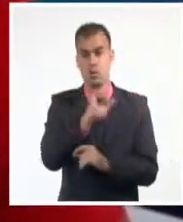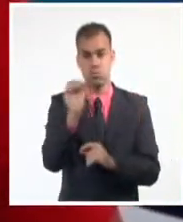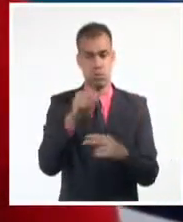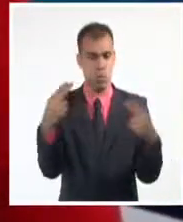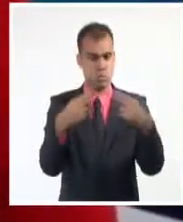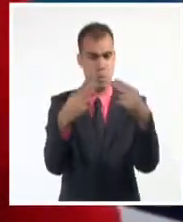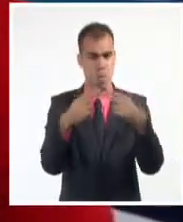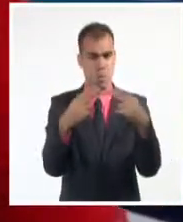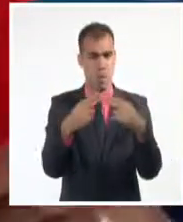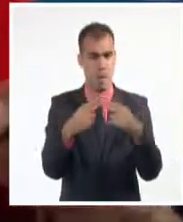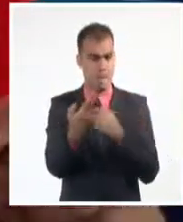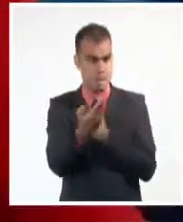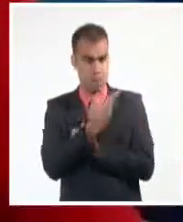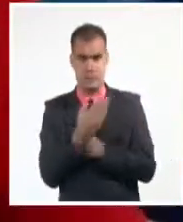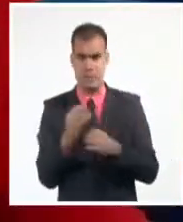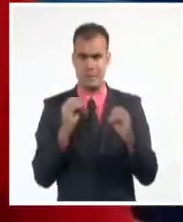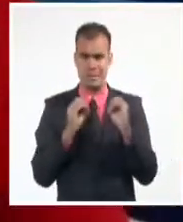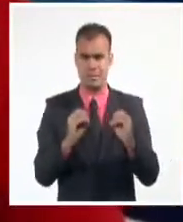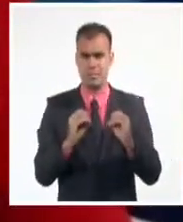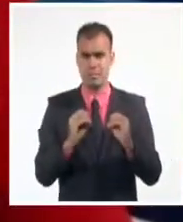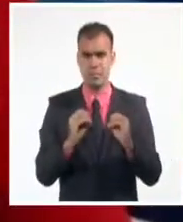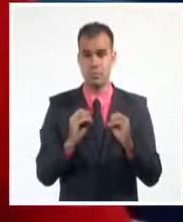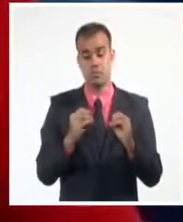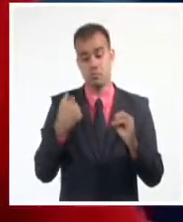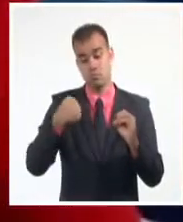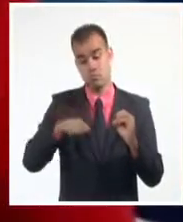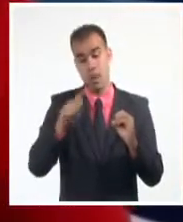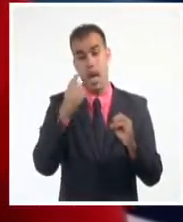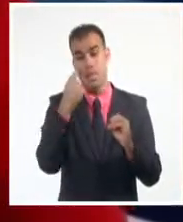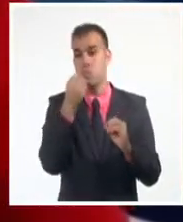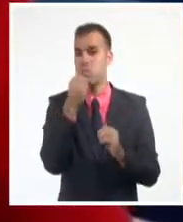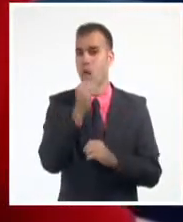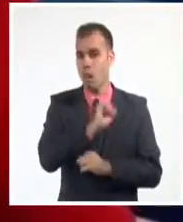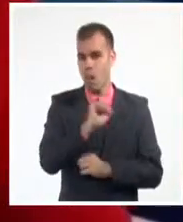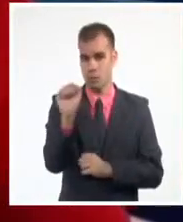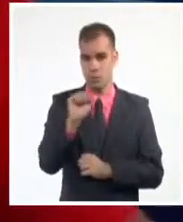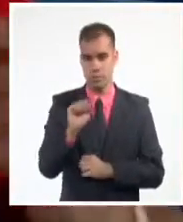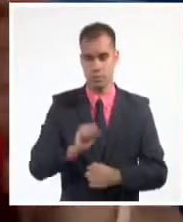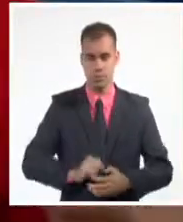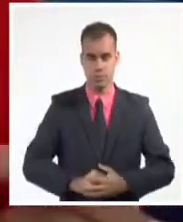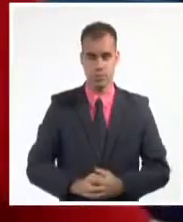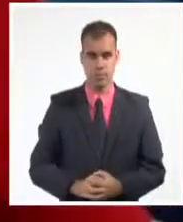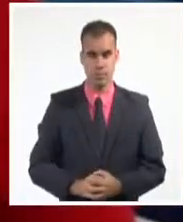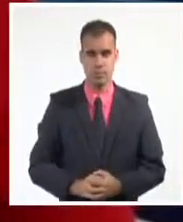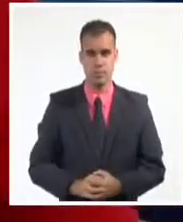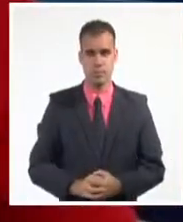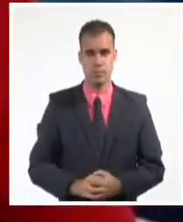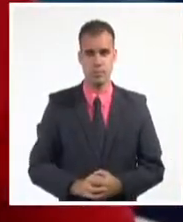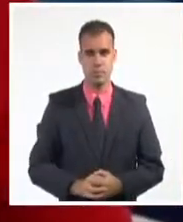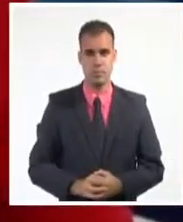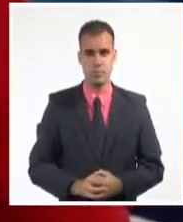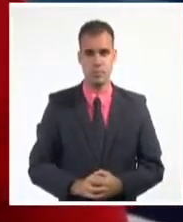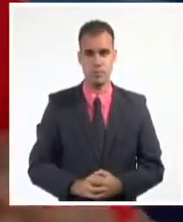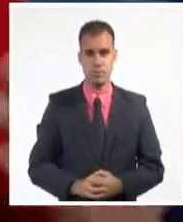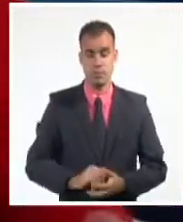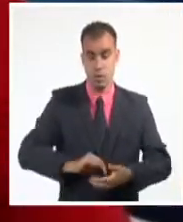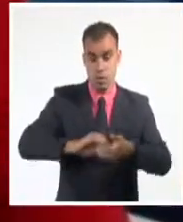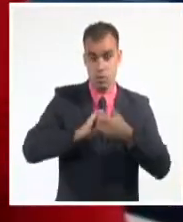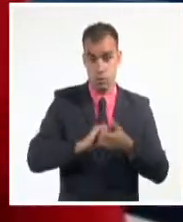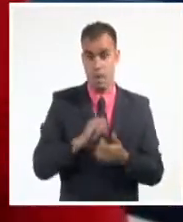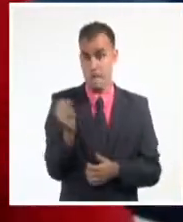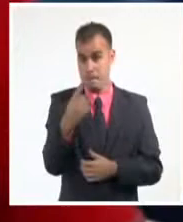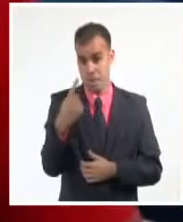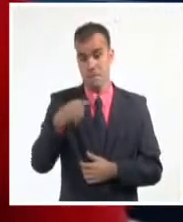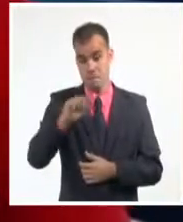marcaran puntos técnicos, por lo tanto sale como favorito para retener la corona. Un luchador irá por oro en la tarde y tres